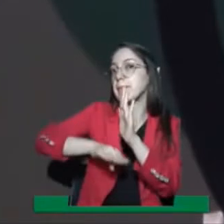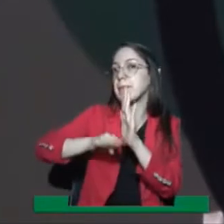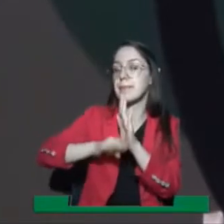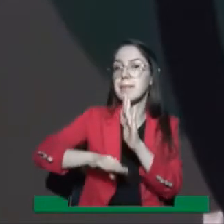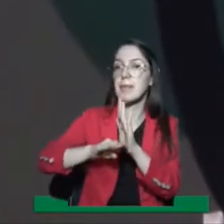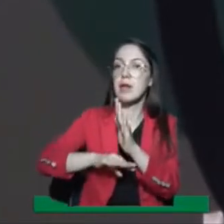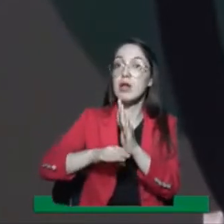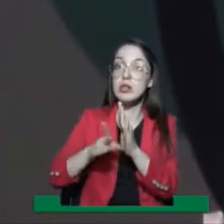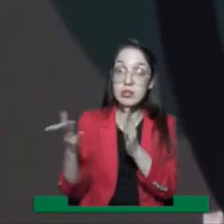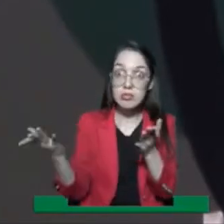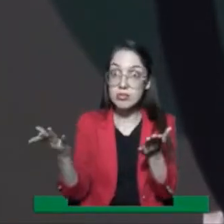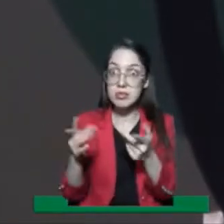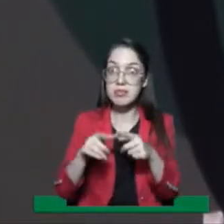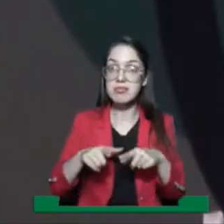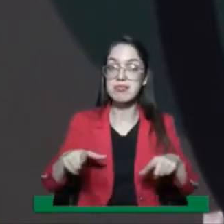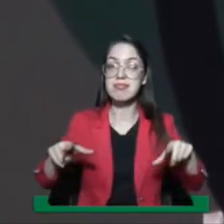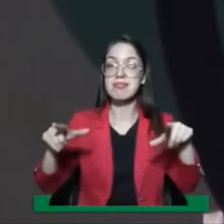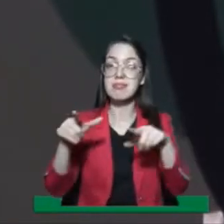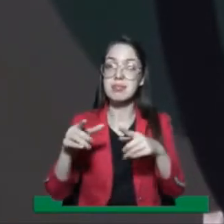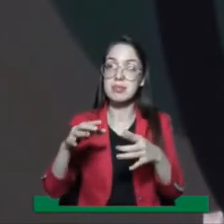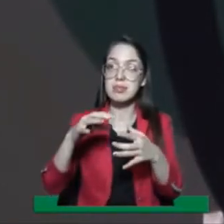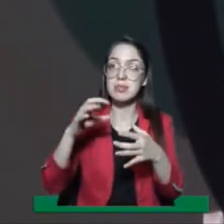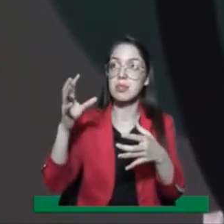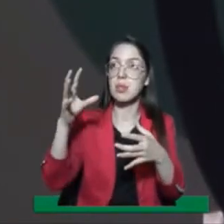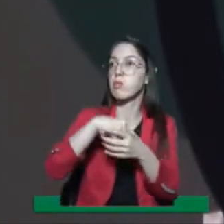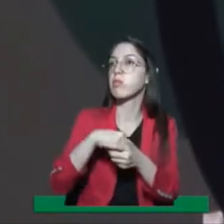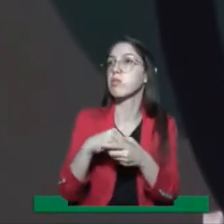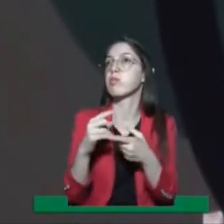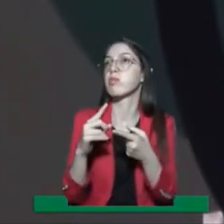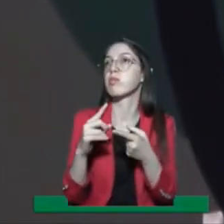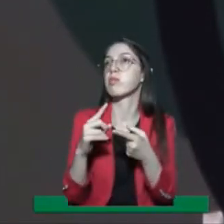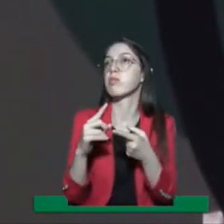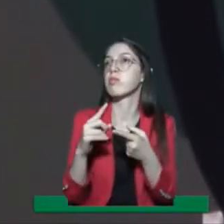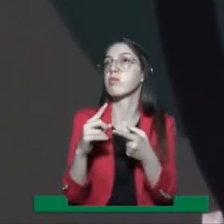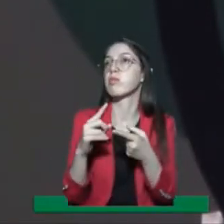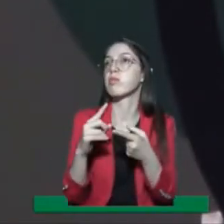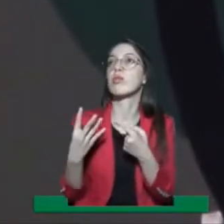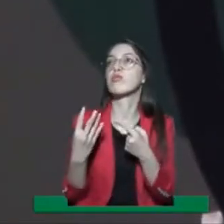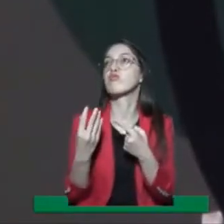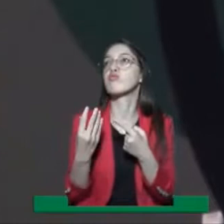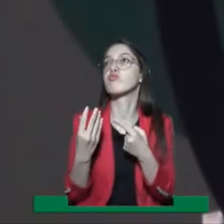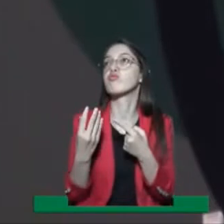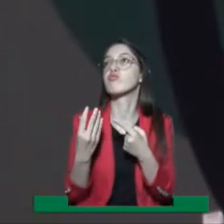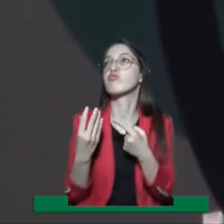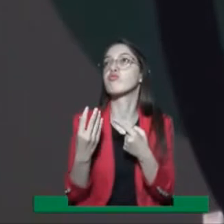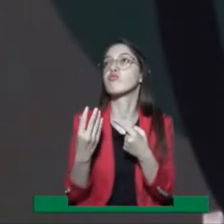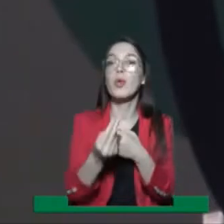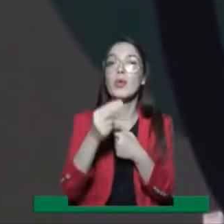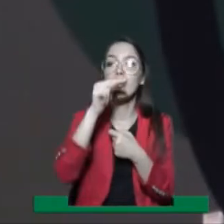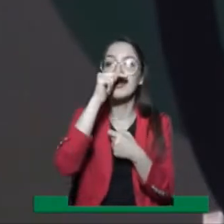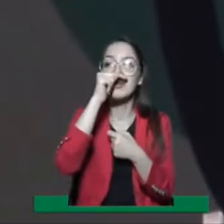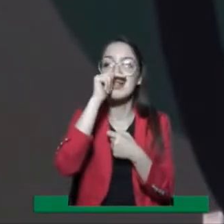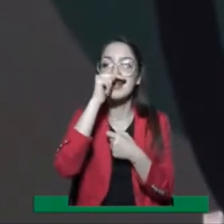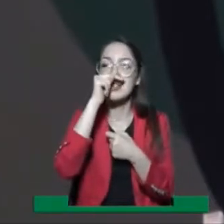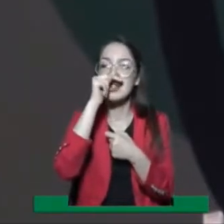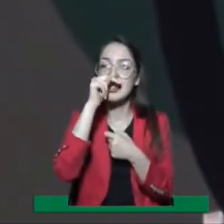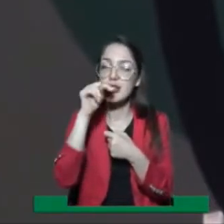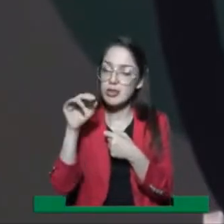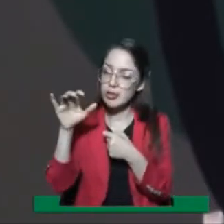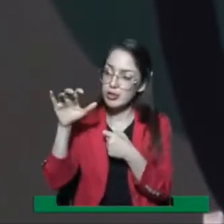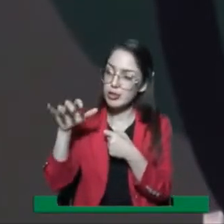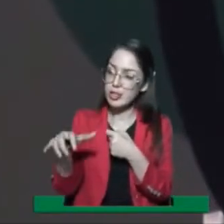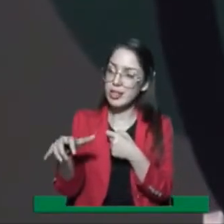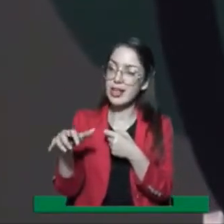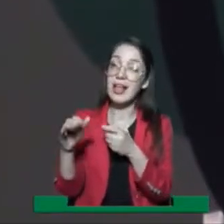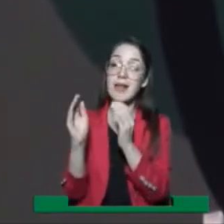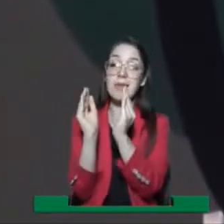eventos llevábamos por ejemplo grupos de los niños de bienestar de los hogares que teníamos